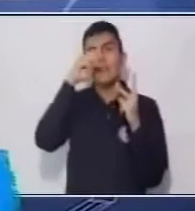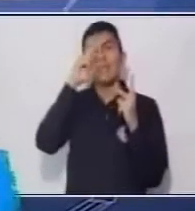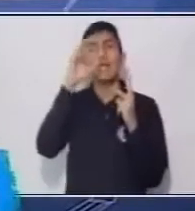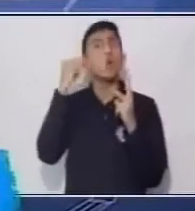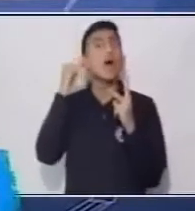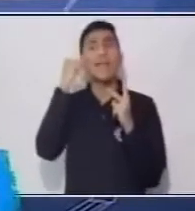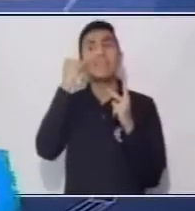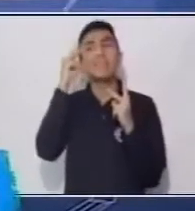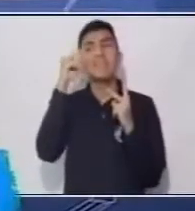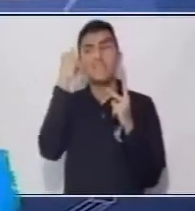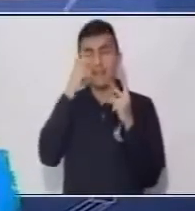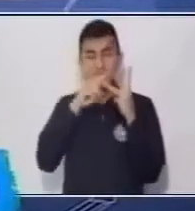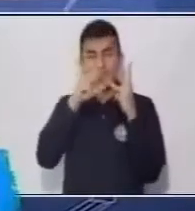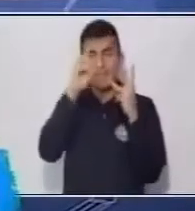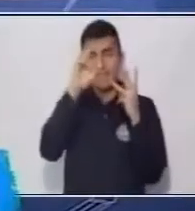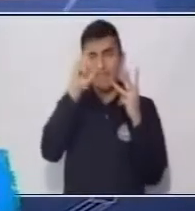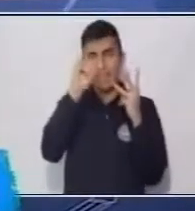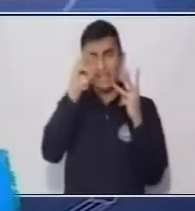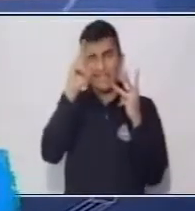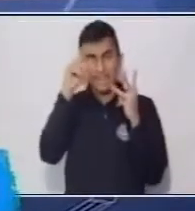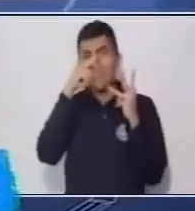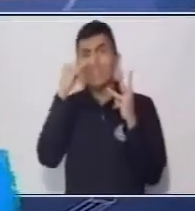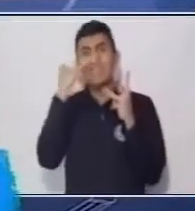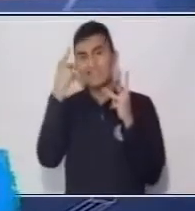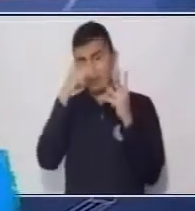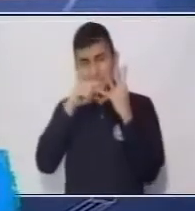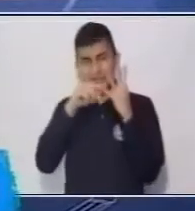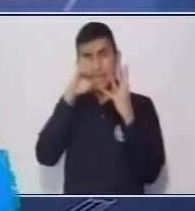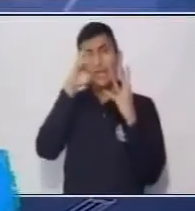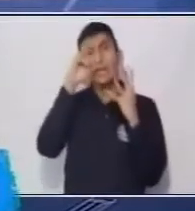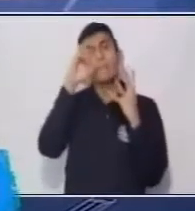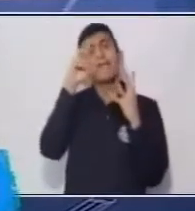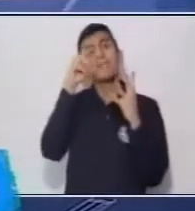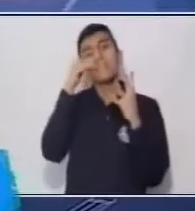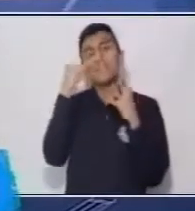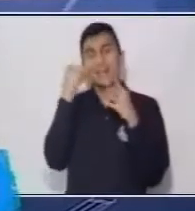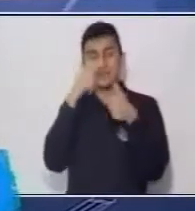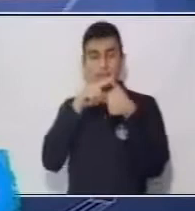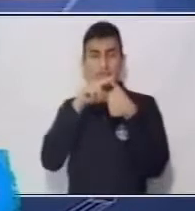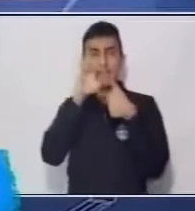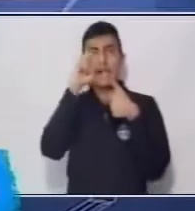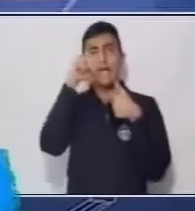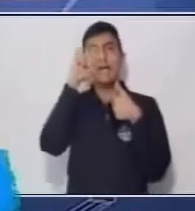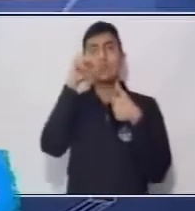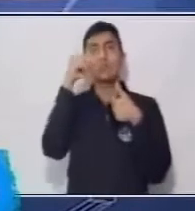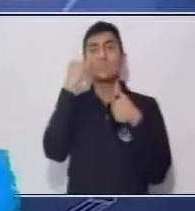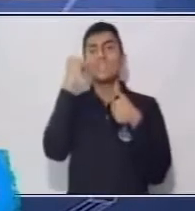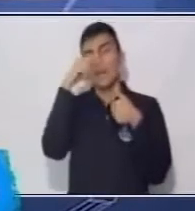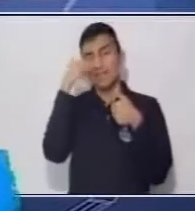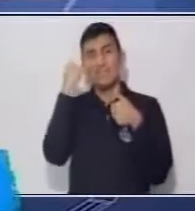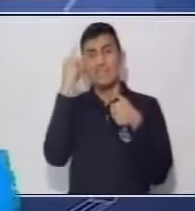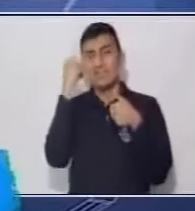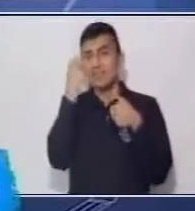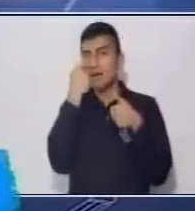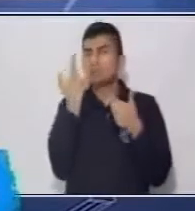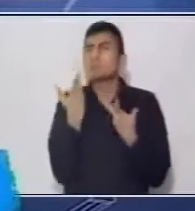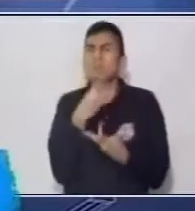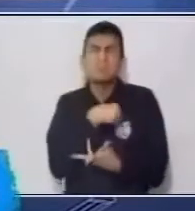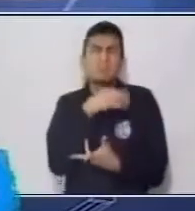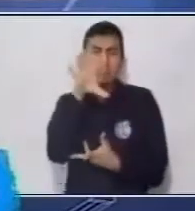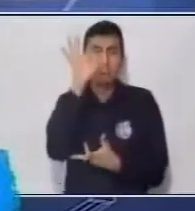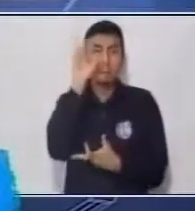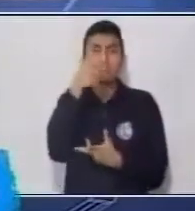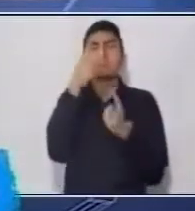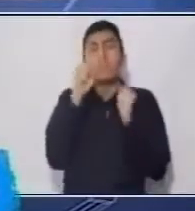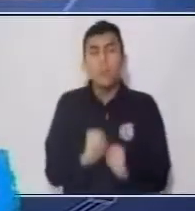interrogativas, desiderativas, imperativas y enunciativas. Te invito a que recuerdes qué es a qué se refiere